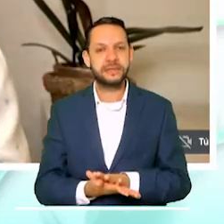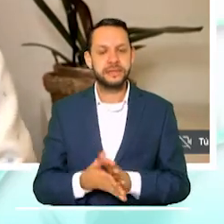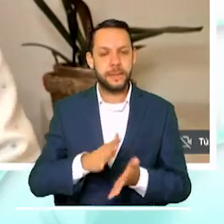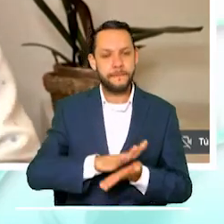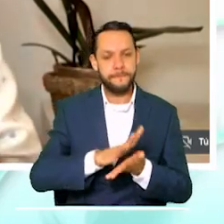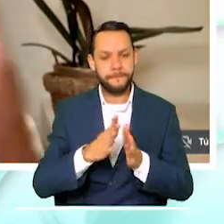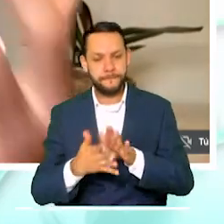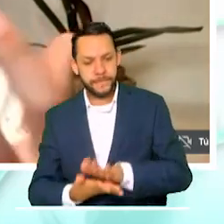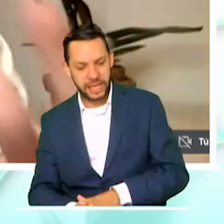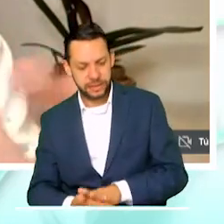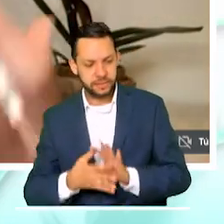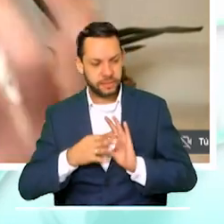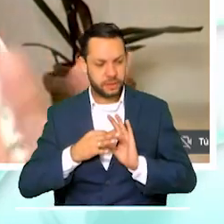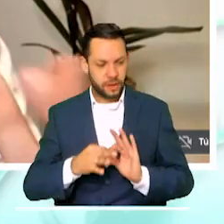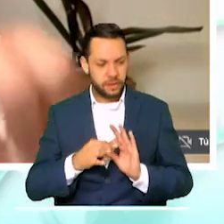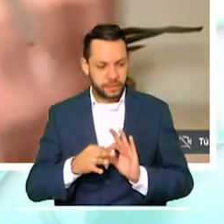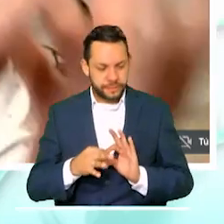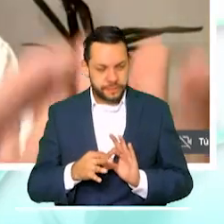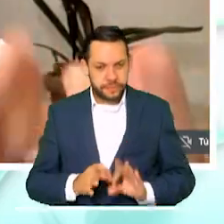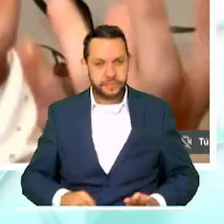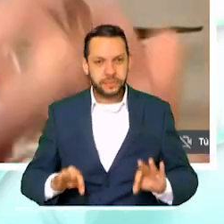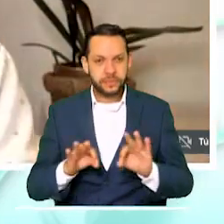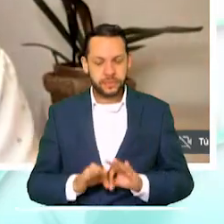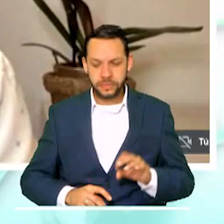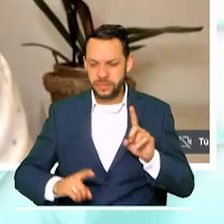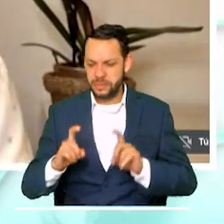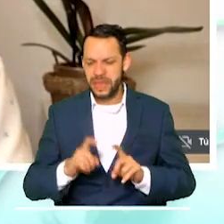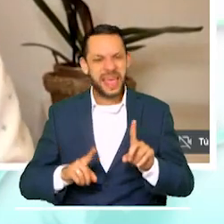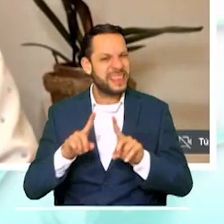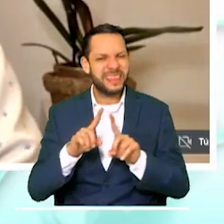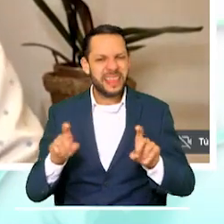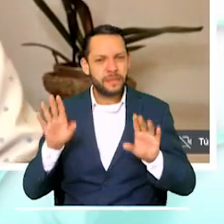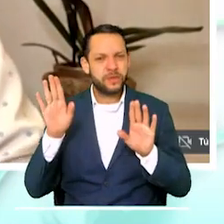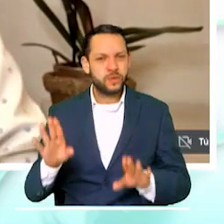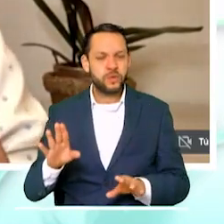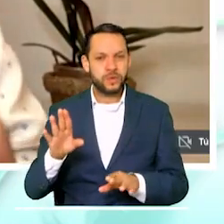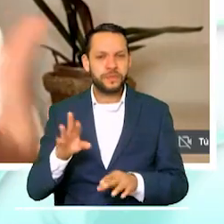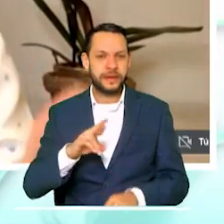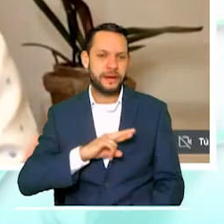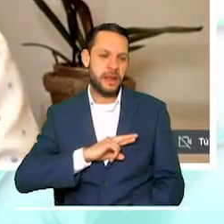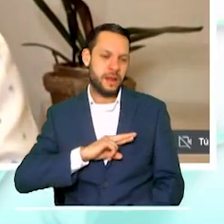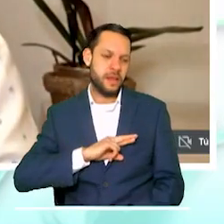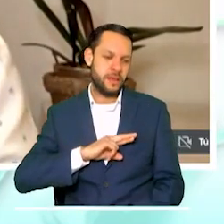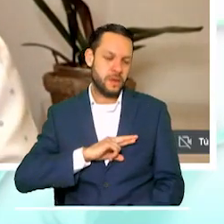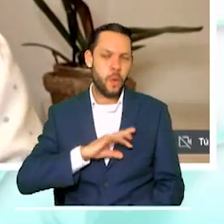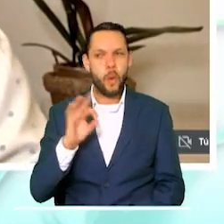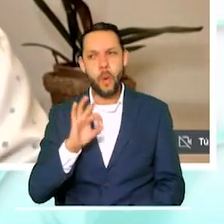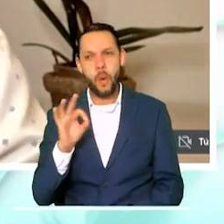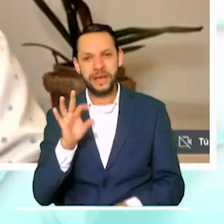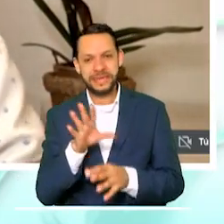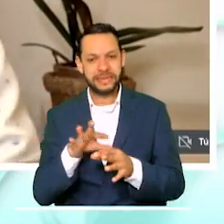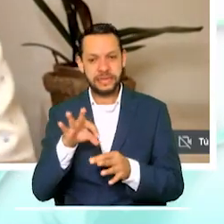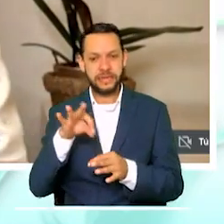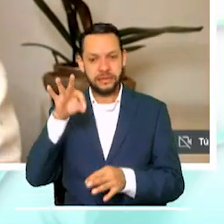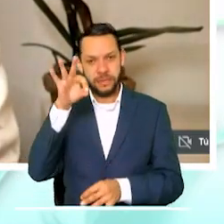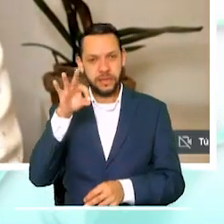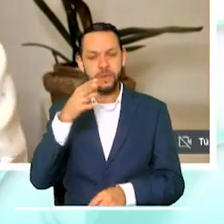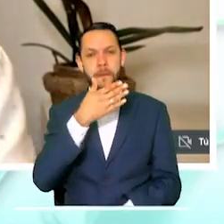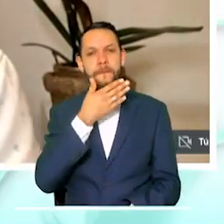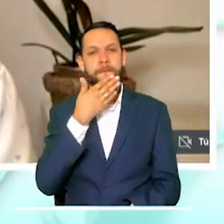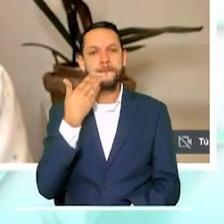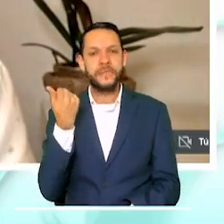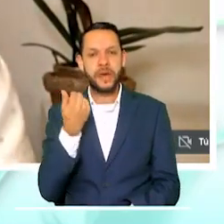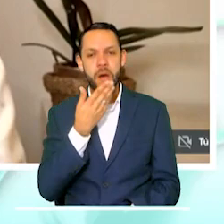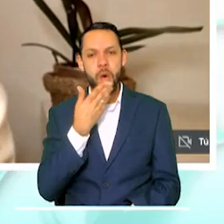laica, desprovisto de principios religiosos o espirituales, de poder mejorar la vida, de poder ampliar